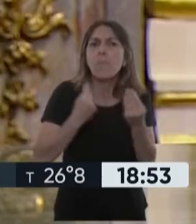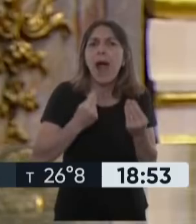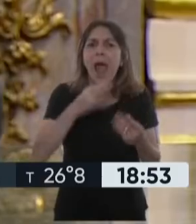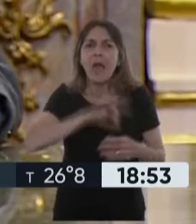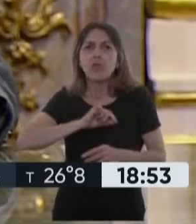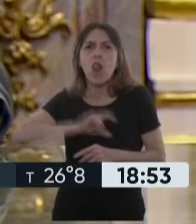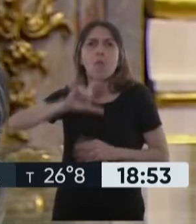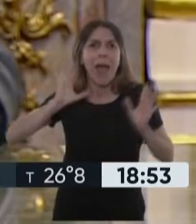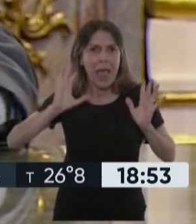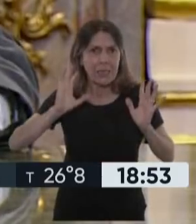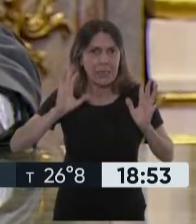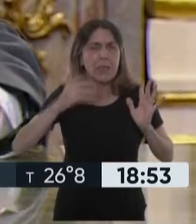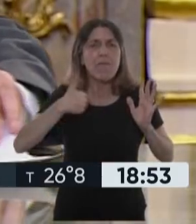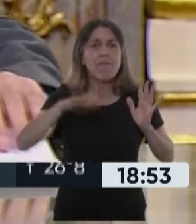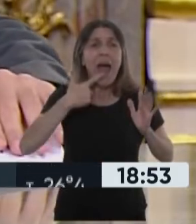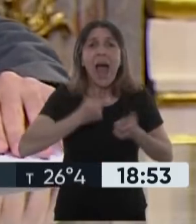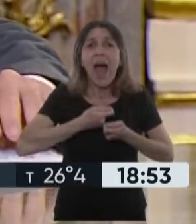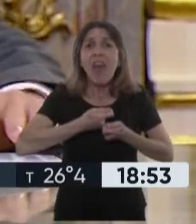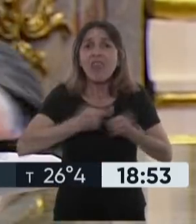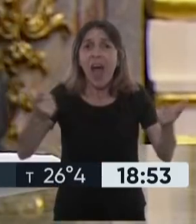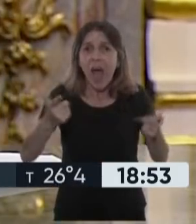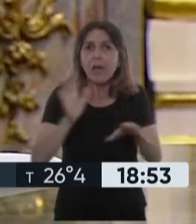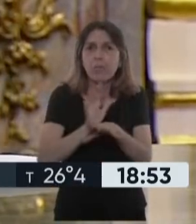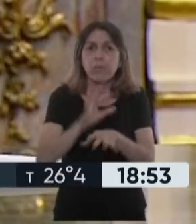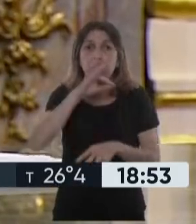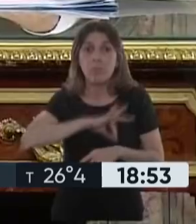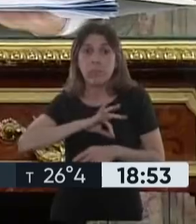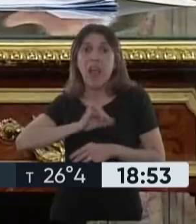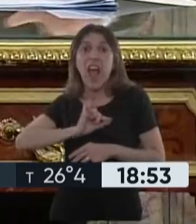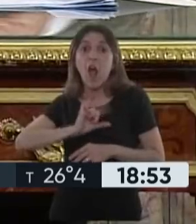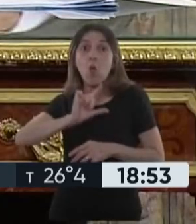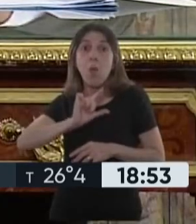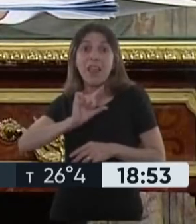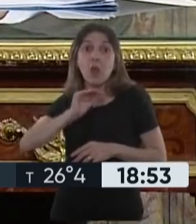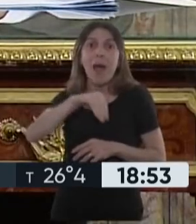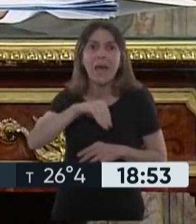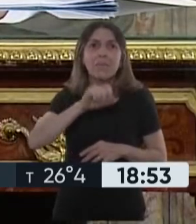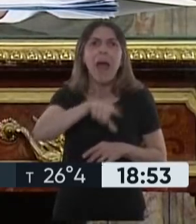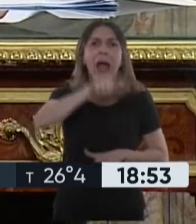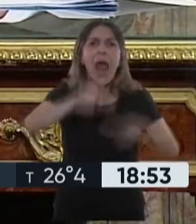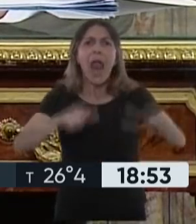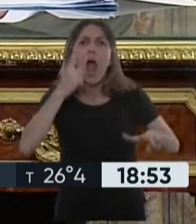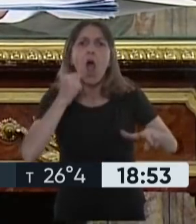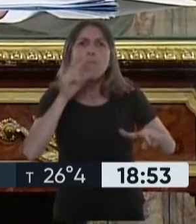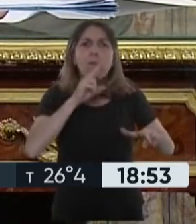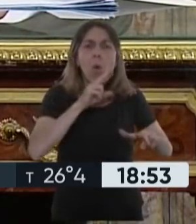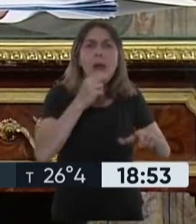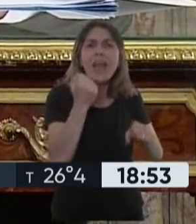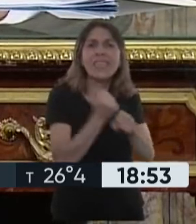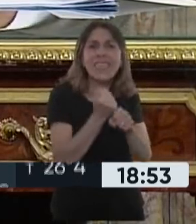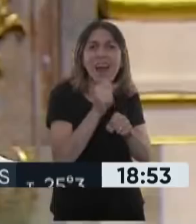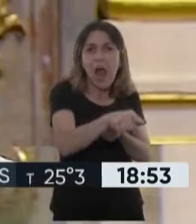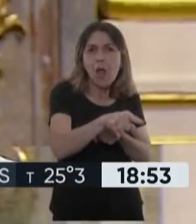Vamos a otorgar un refuerzo de ingresos a las trabajadoras y trabajadores que no